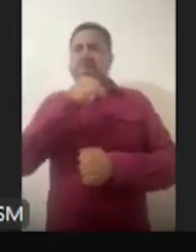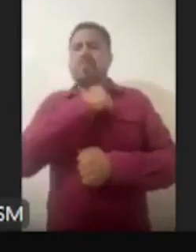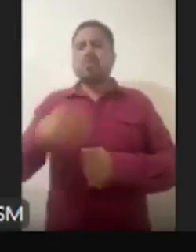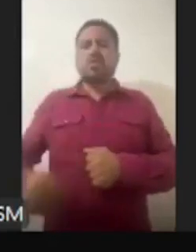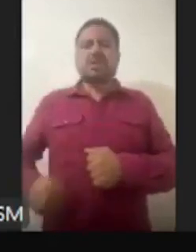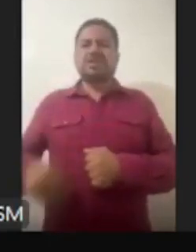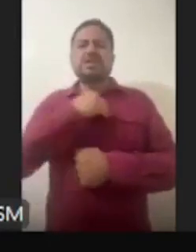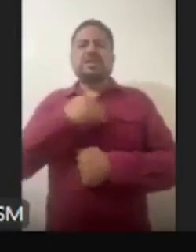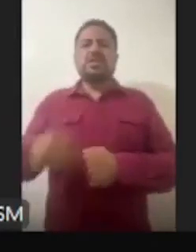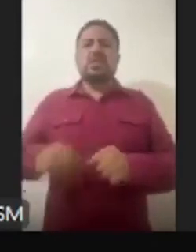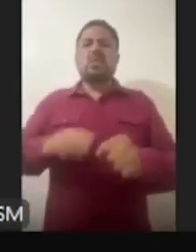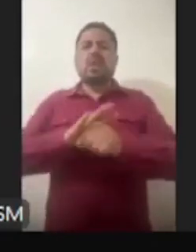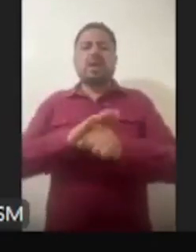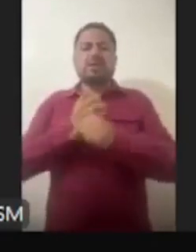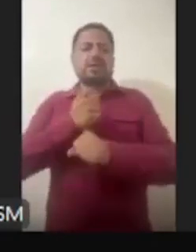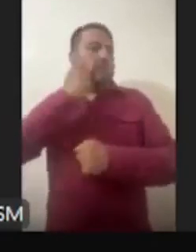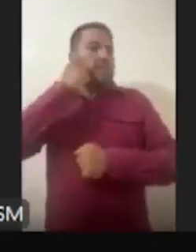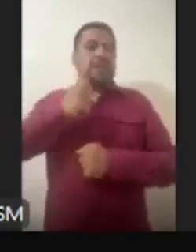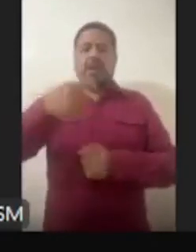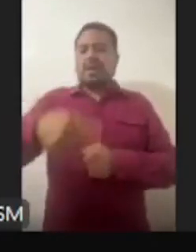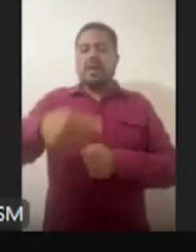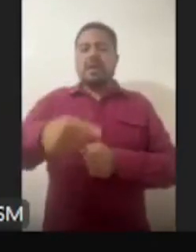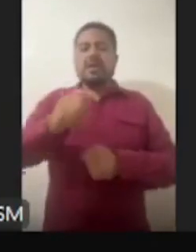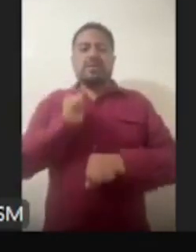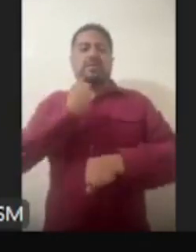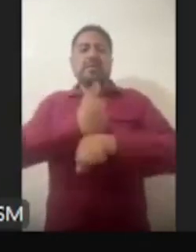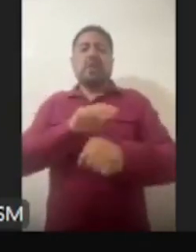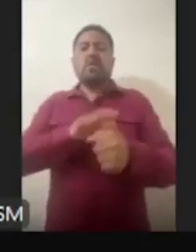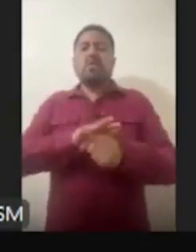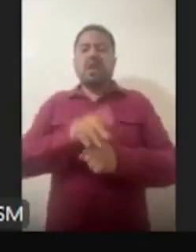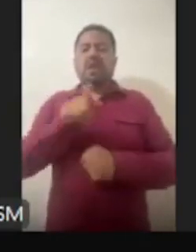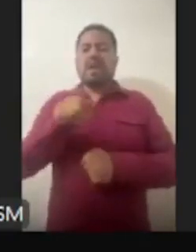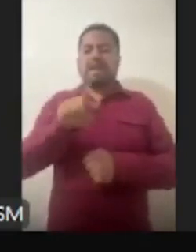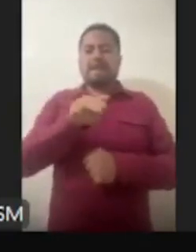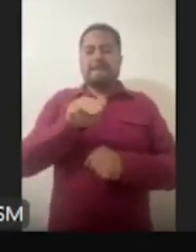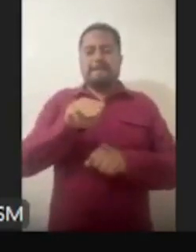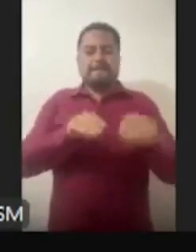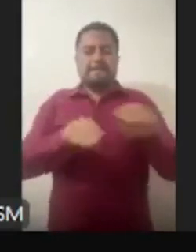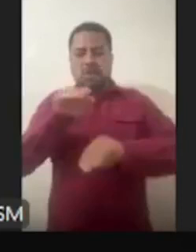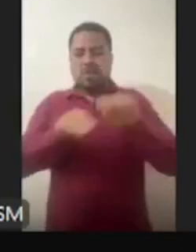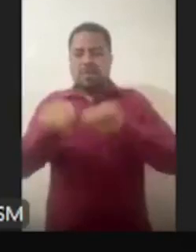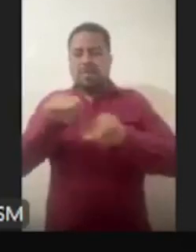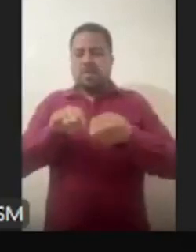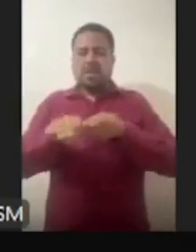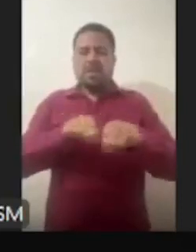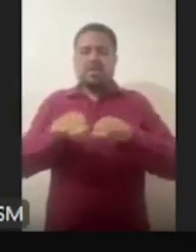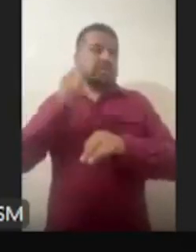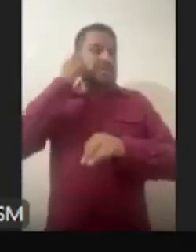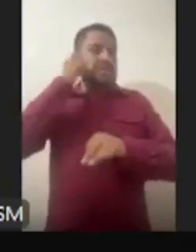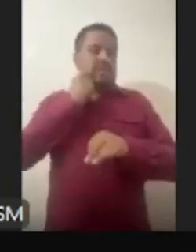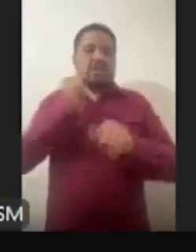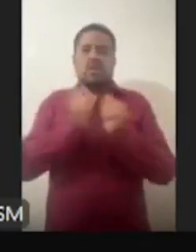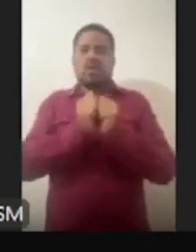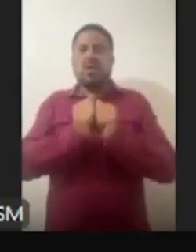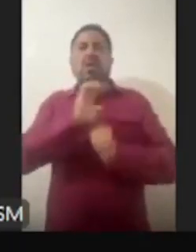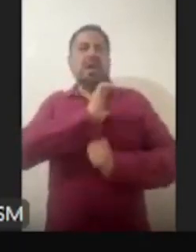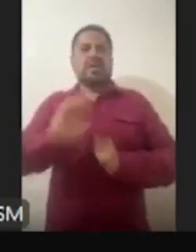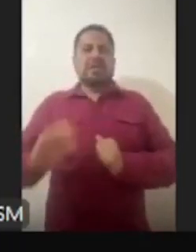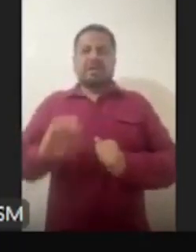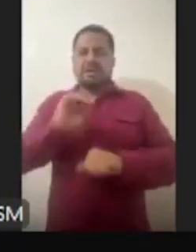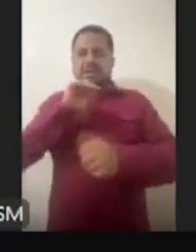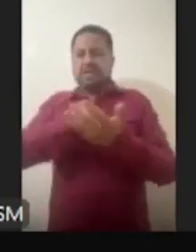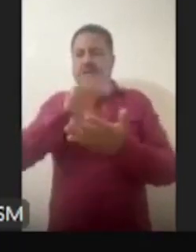Estado de Guerrero, postuladas por el Partido Movimiento Laborista Guerrero ante la inelegibilidad del candidato registrado a la fórmula de